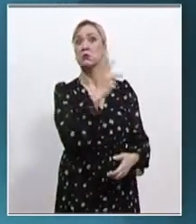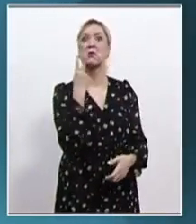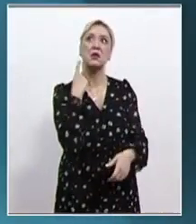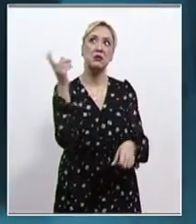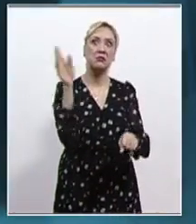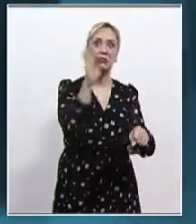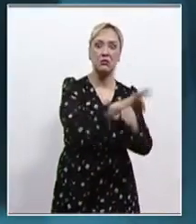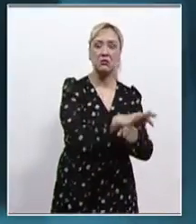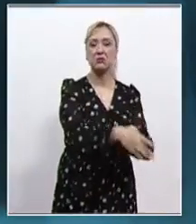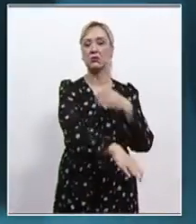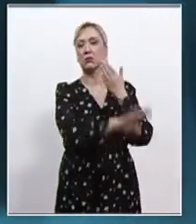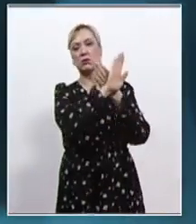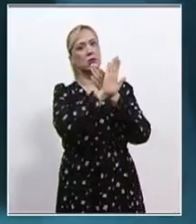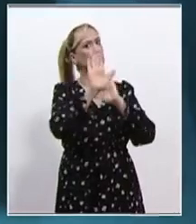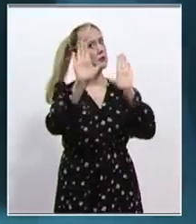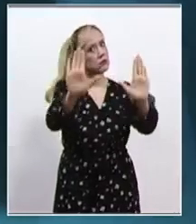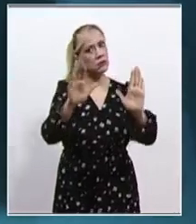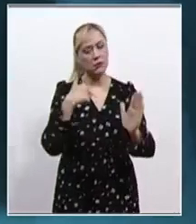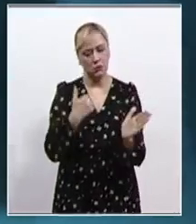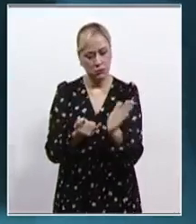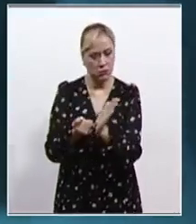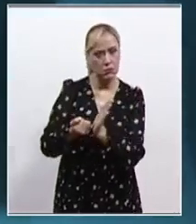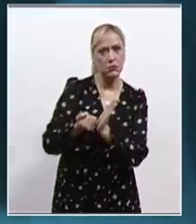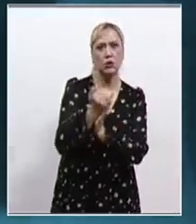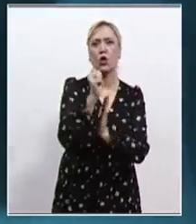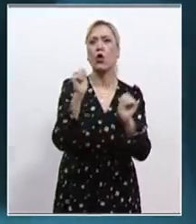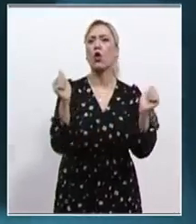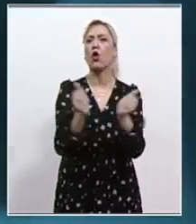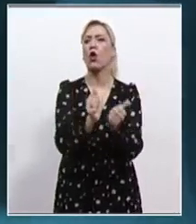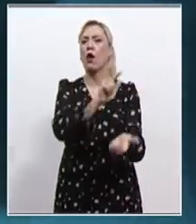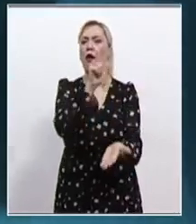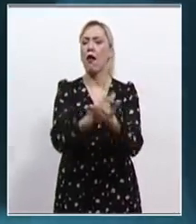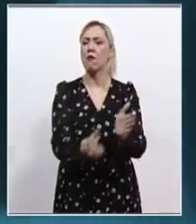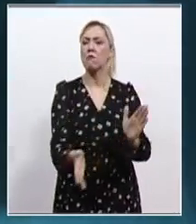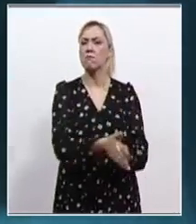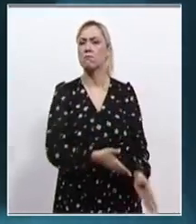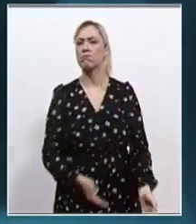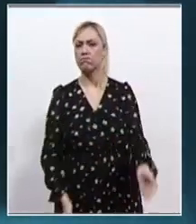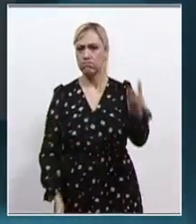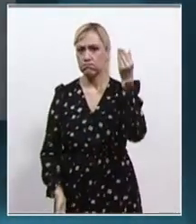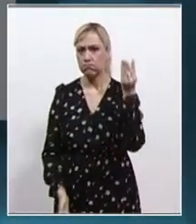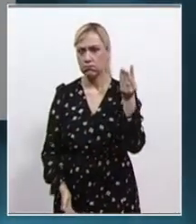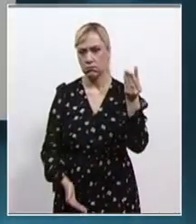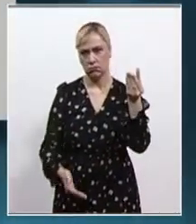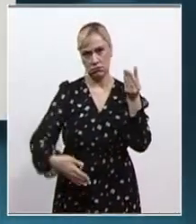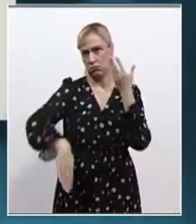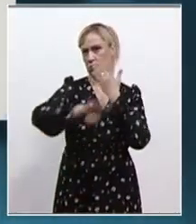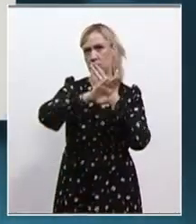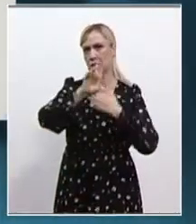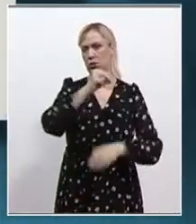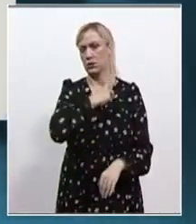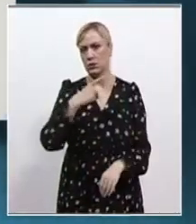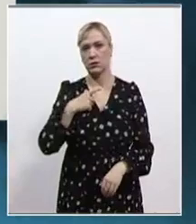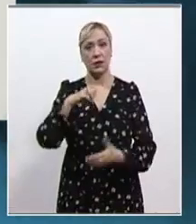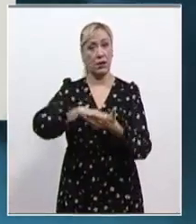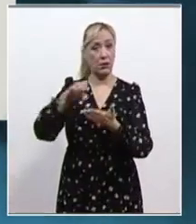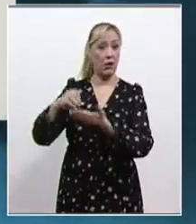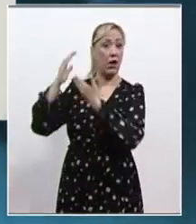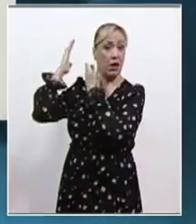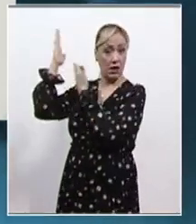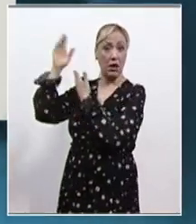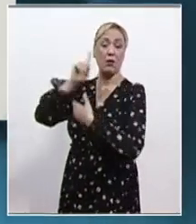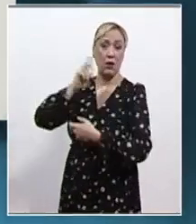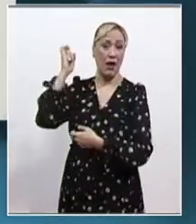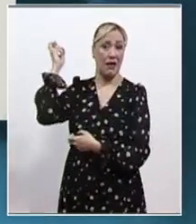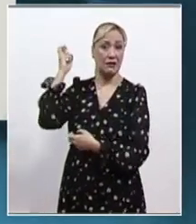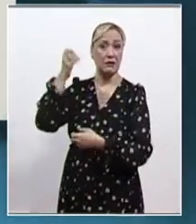inhibir la adopción de sus decisiones y evitar represalias en su contra. Precisa que en el caso concreto de la jueza Angélica Sánchez es indispensable